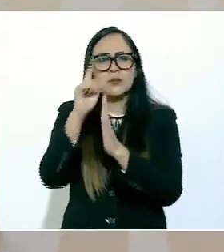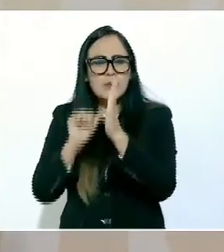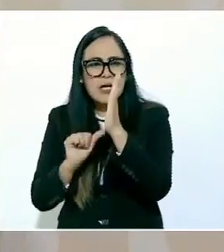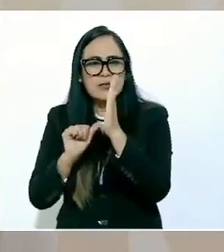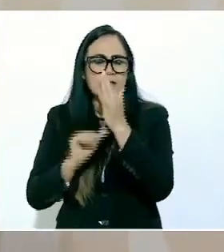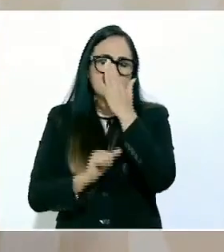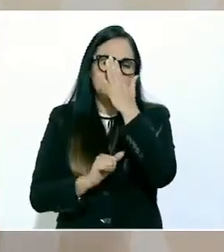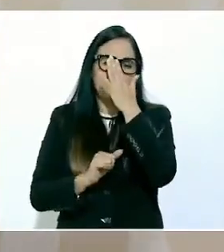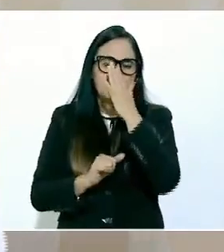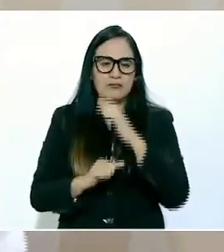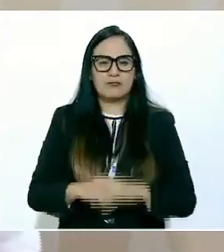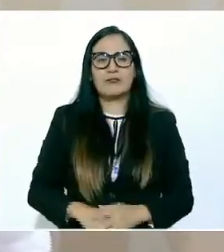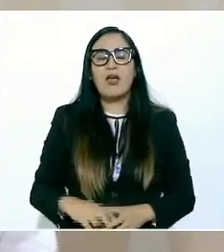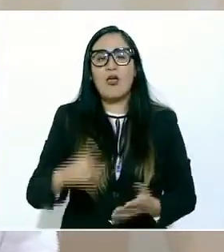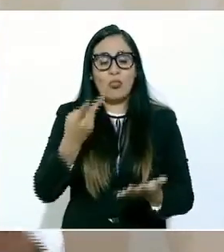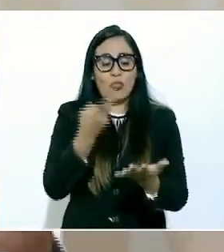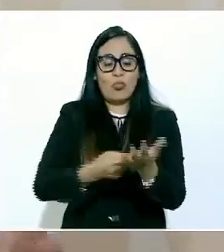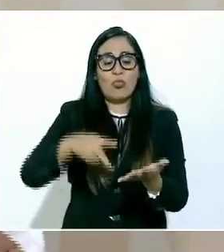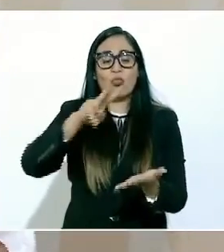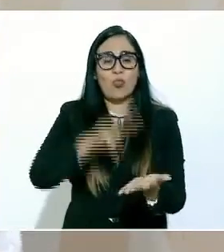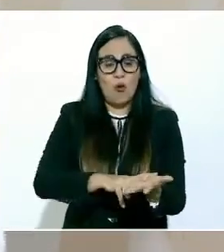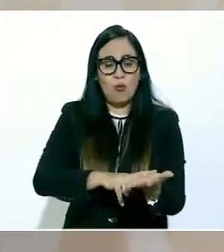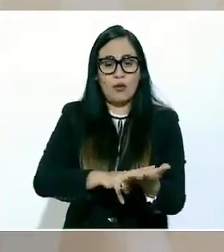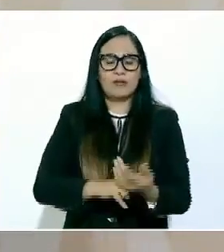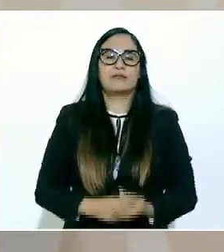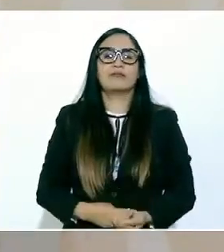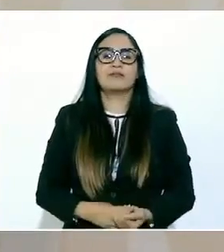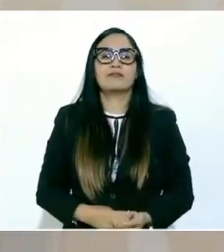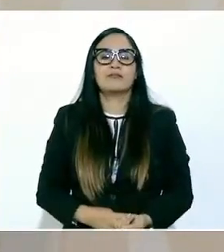Entonces, la combinación de la inversión